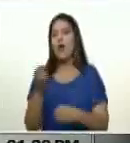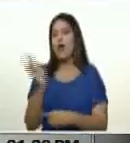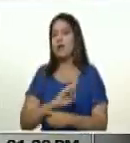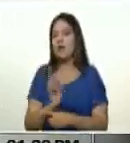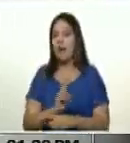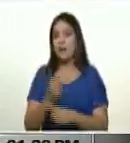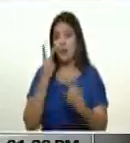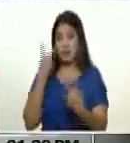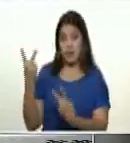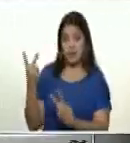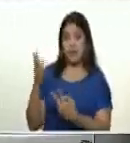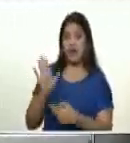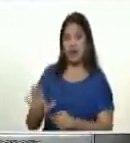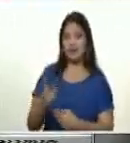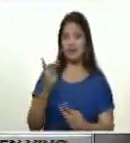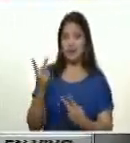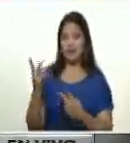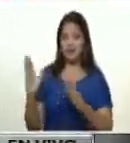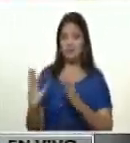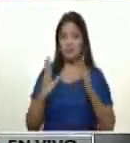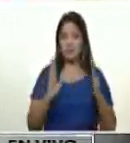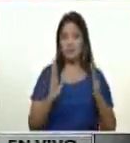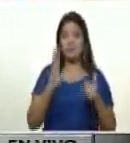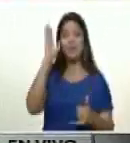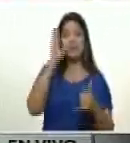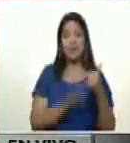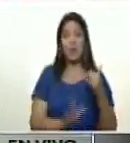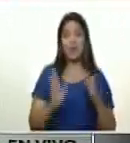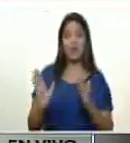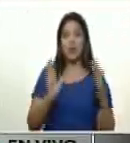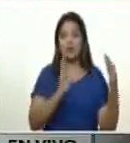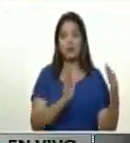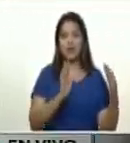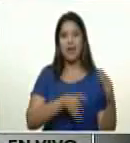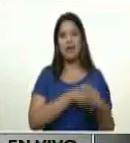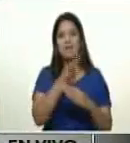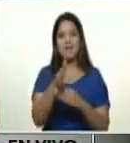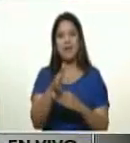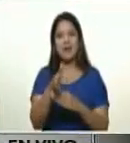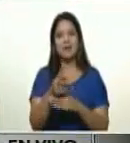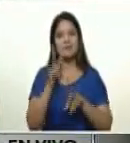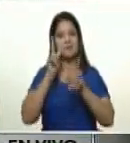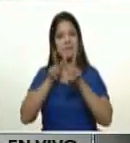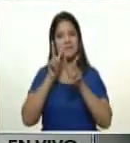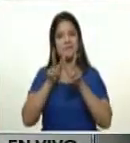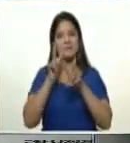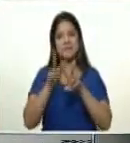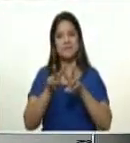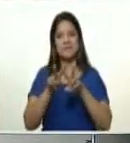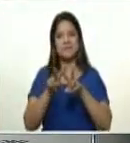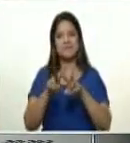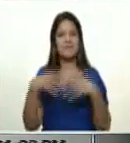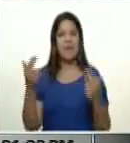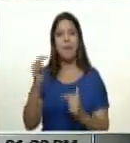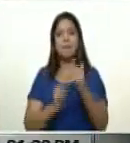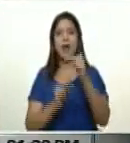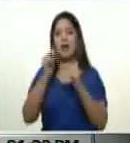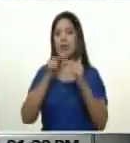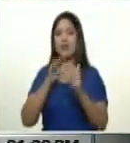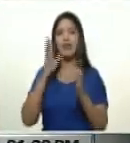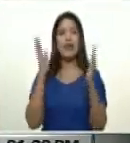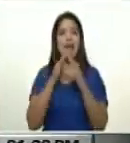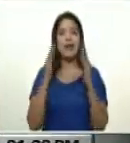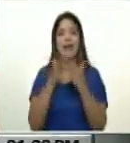rápido y después sale este bloque. Y de bloque va directo a la gran misión Vivienda Venezuela para construir las casas del